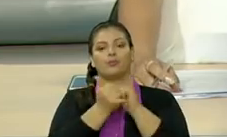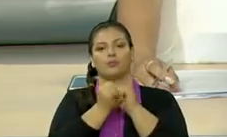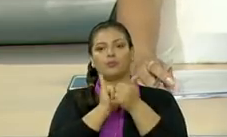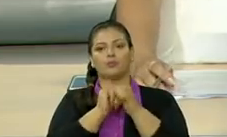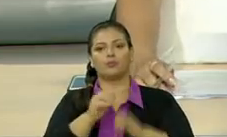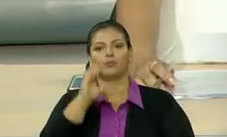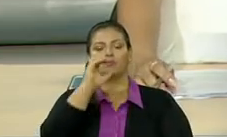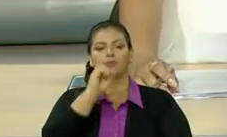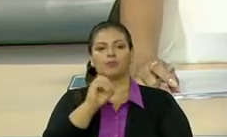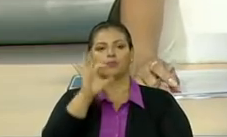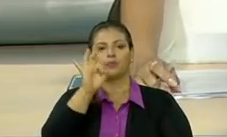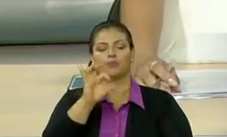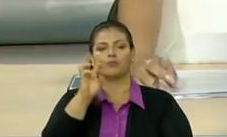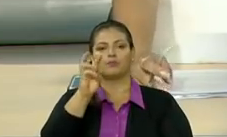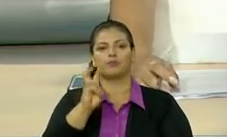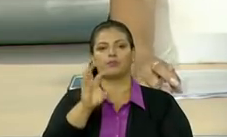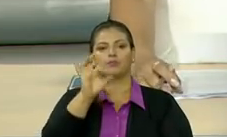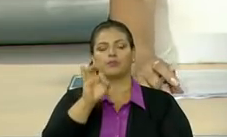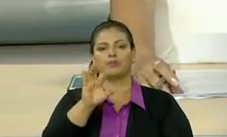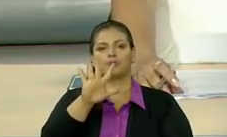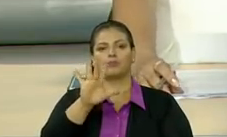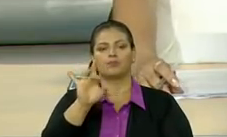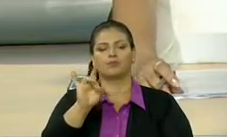o escríbanos al WhatsApp al